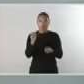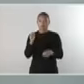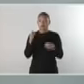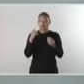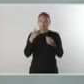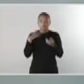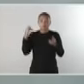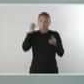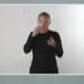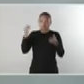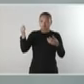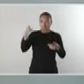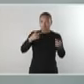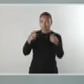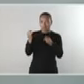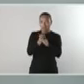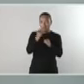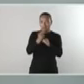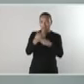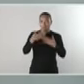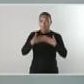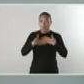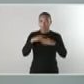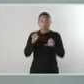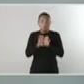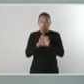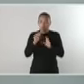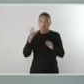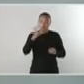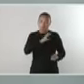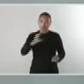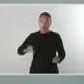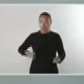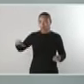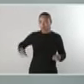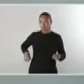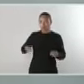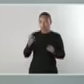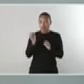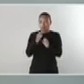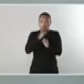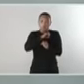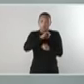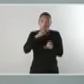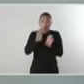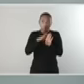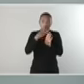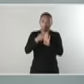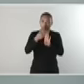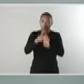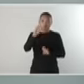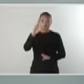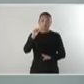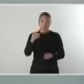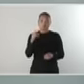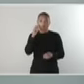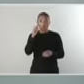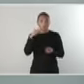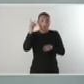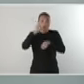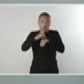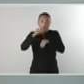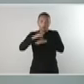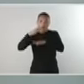atacar al candidato del gobierno durante el debate y en los próximos días ustedes van a ver ataques difamaciones